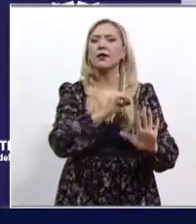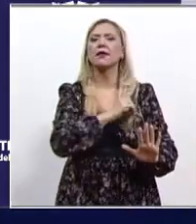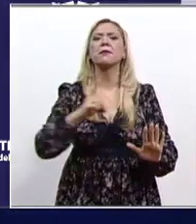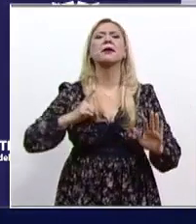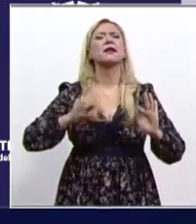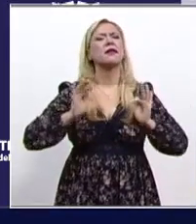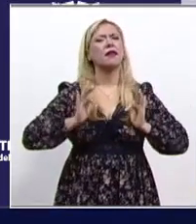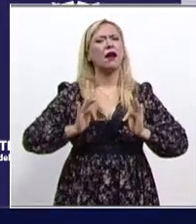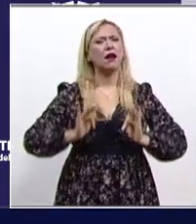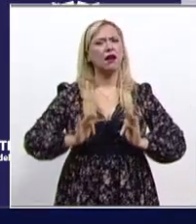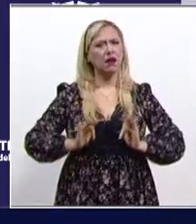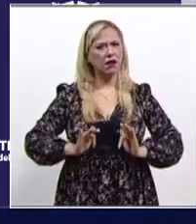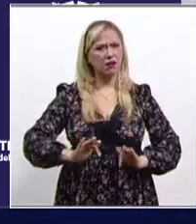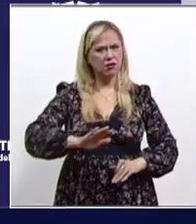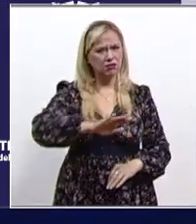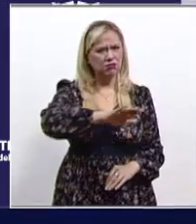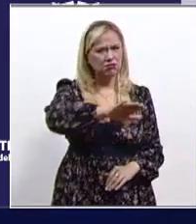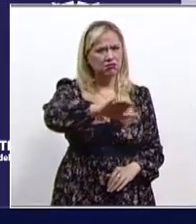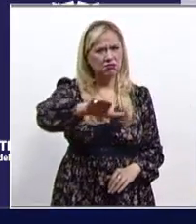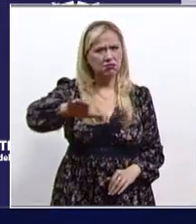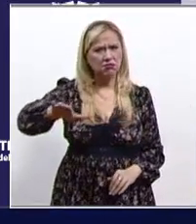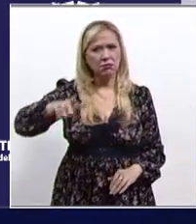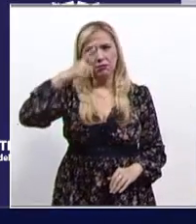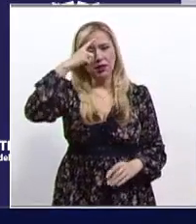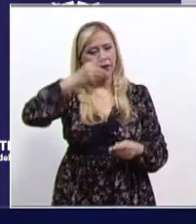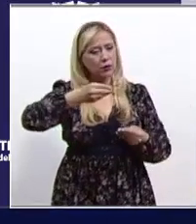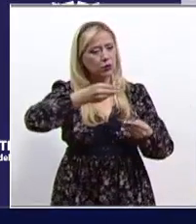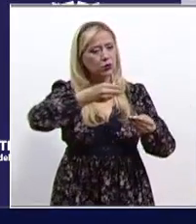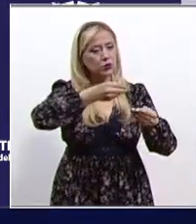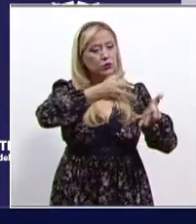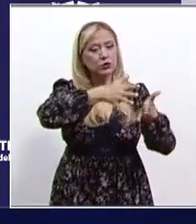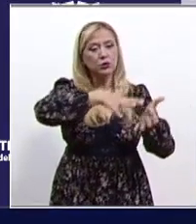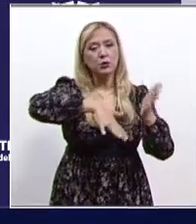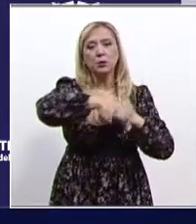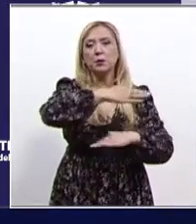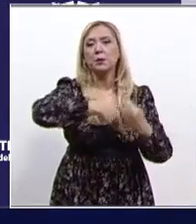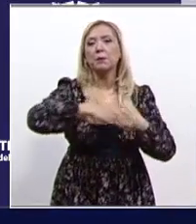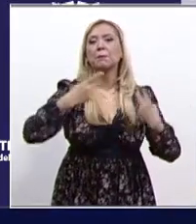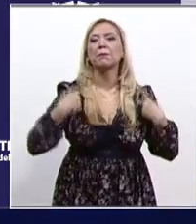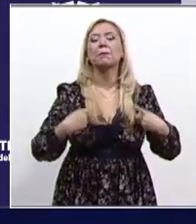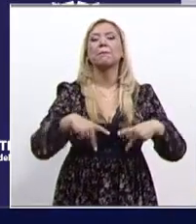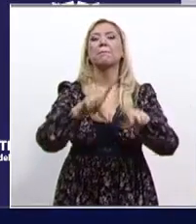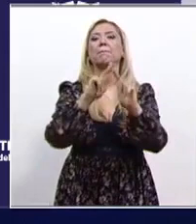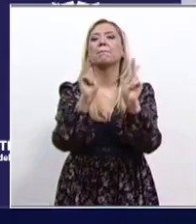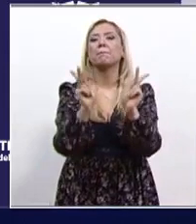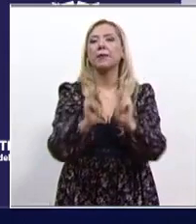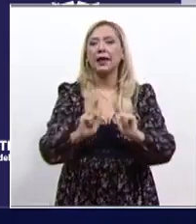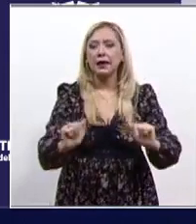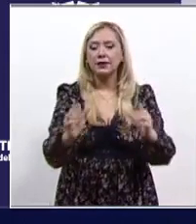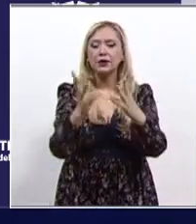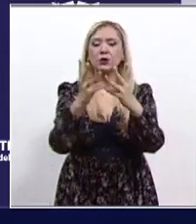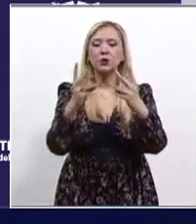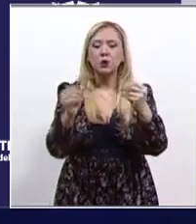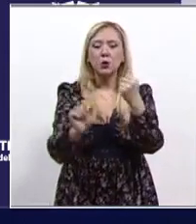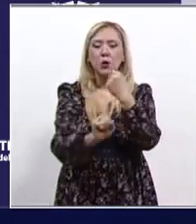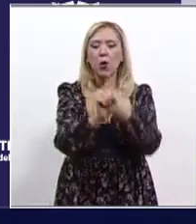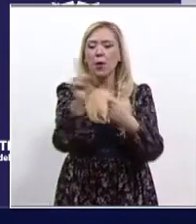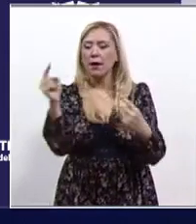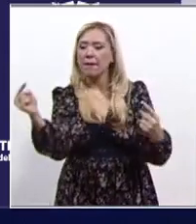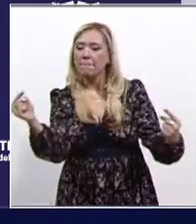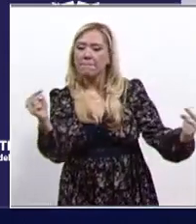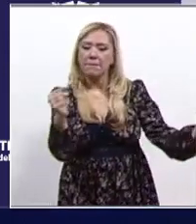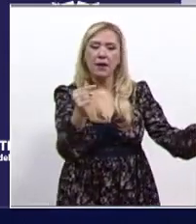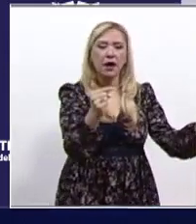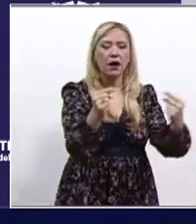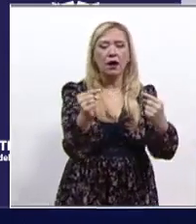generar paz, tiene que disolver el conflicto y no generar uno más con